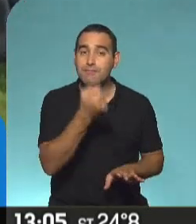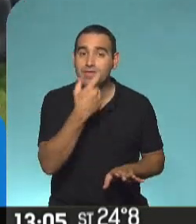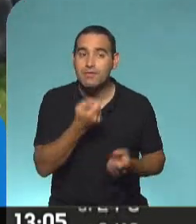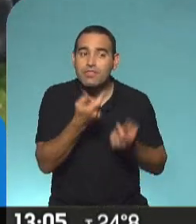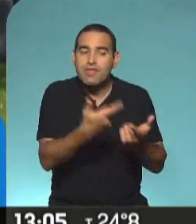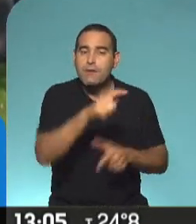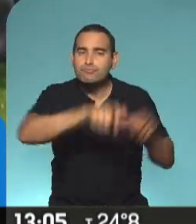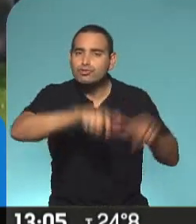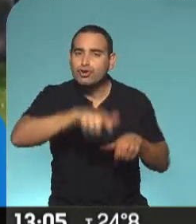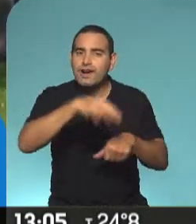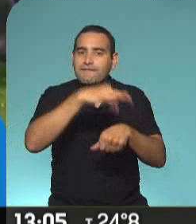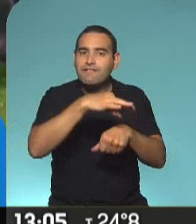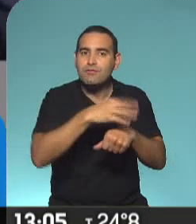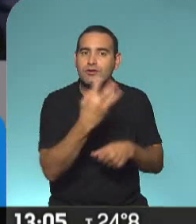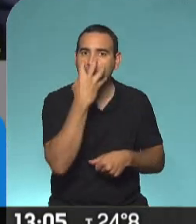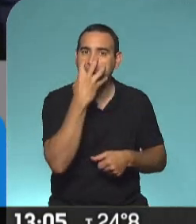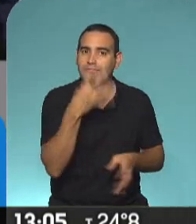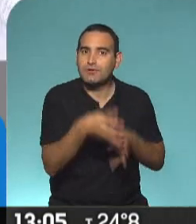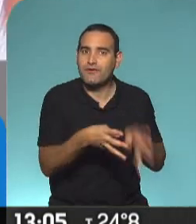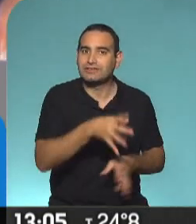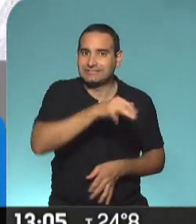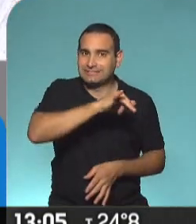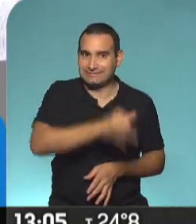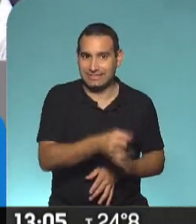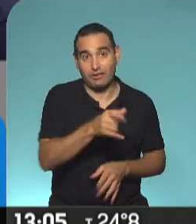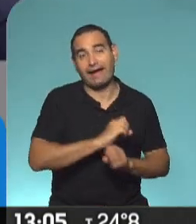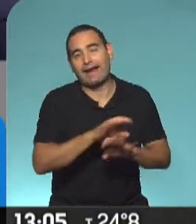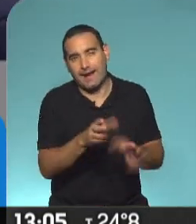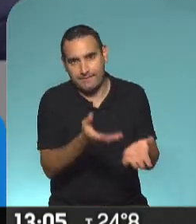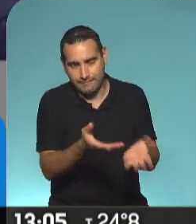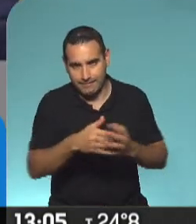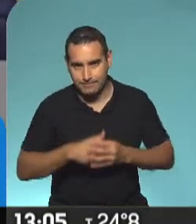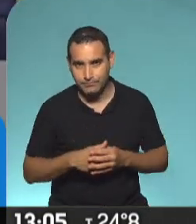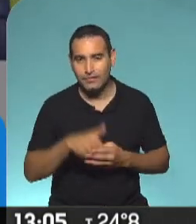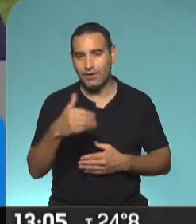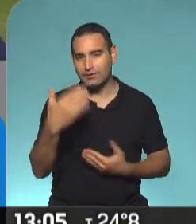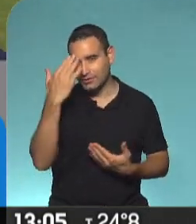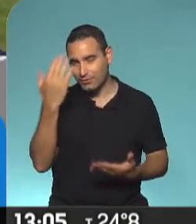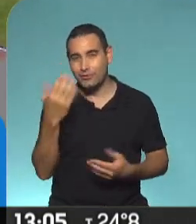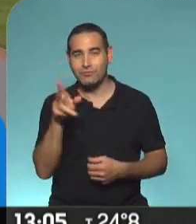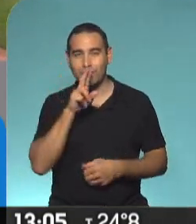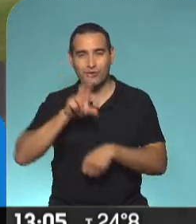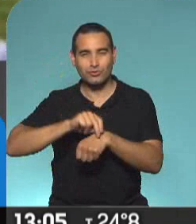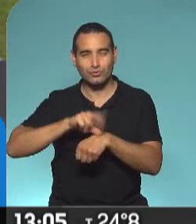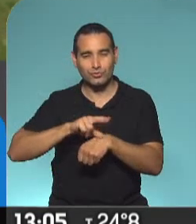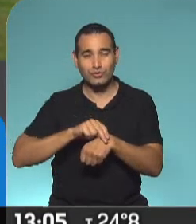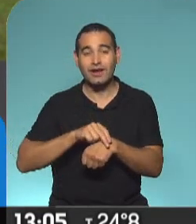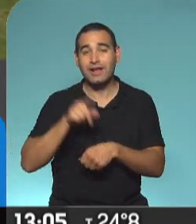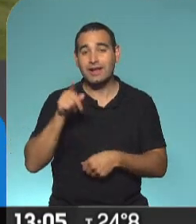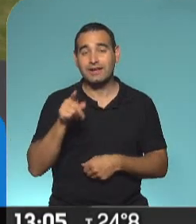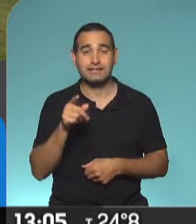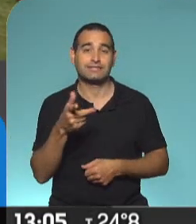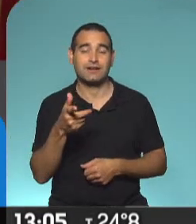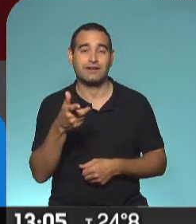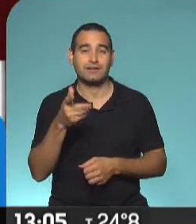aquellos pacientes que están con respirador artificial, es decir, los más graves. Estamos ya saludando a la doctora Rosa Esteban, neumonóloga del